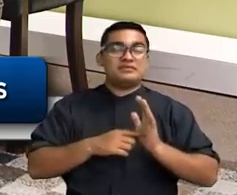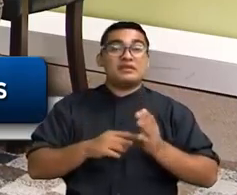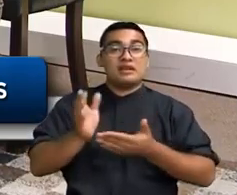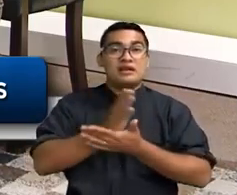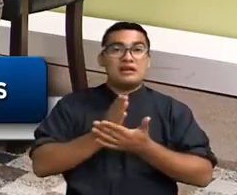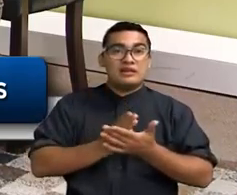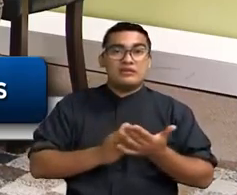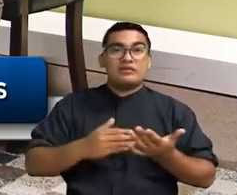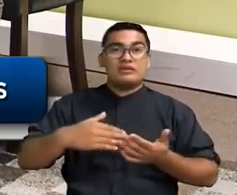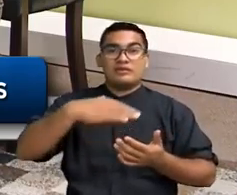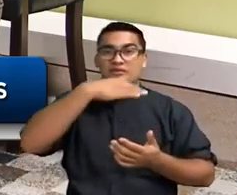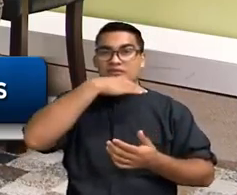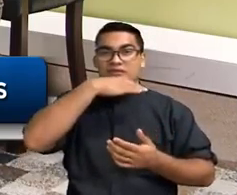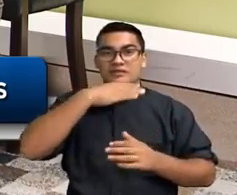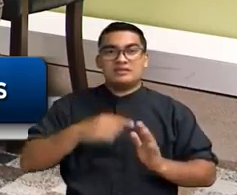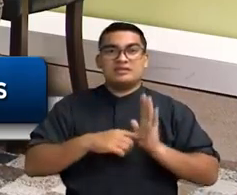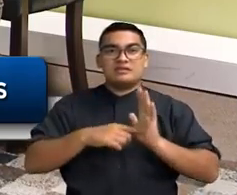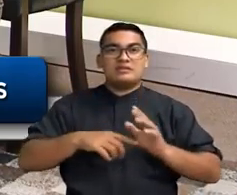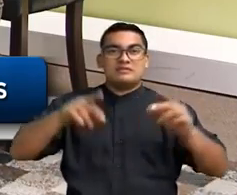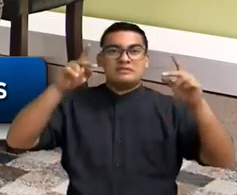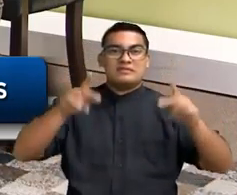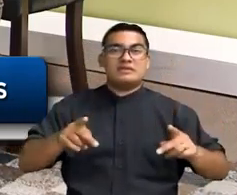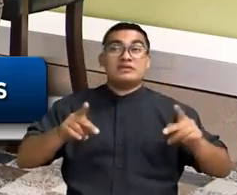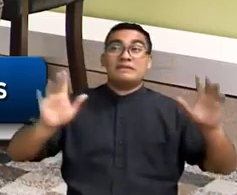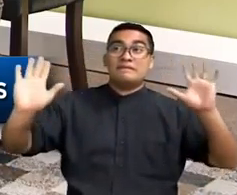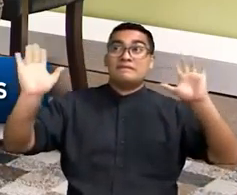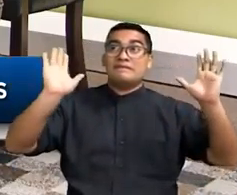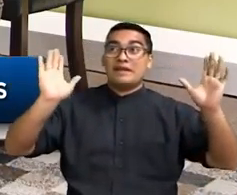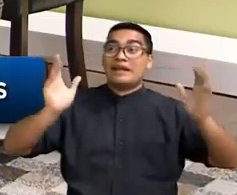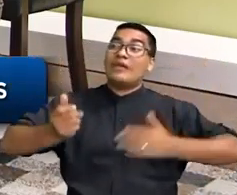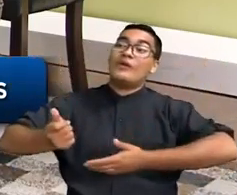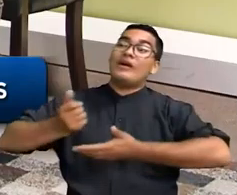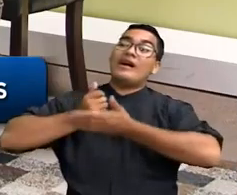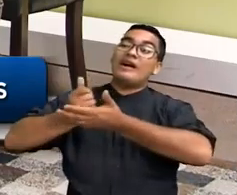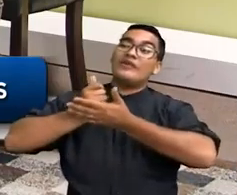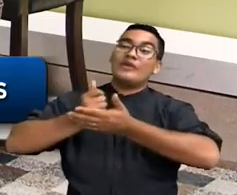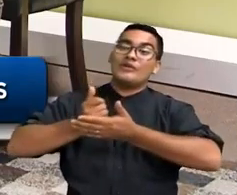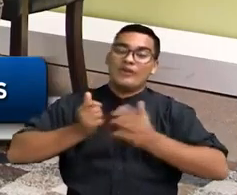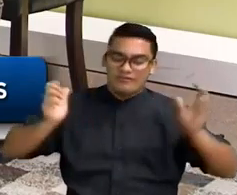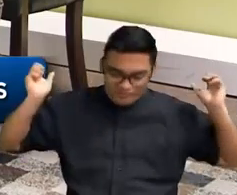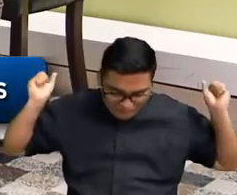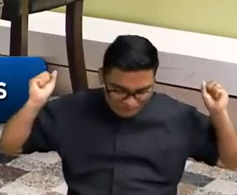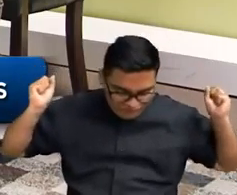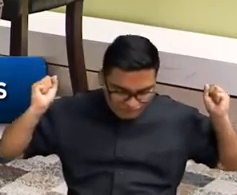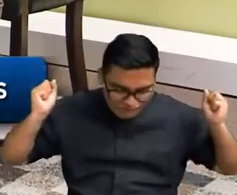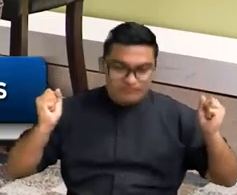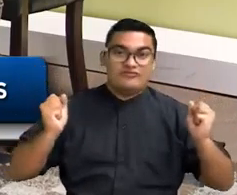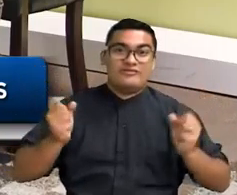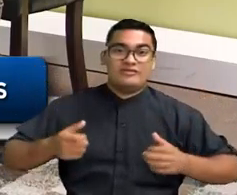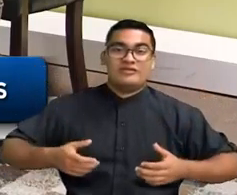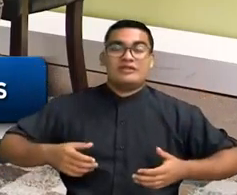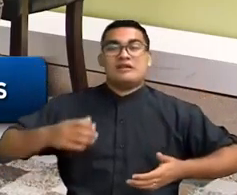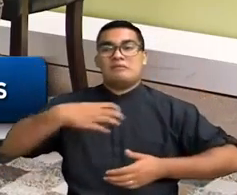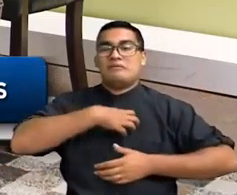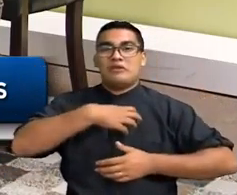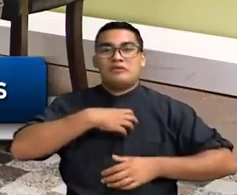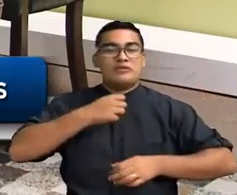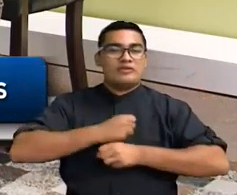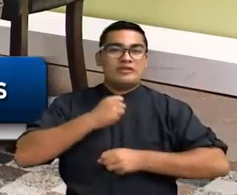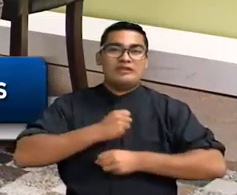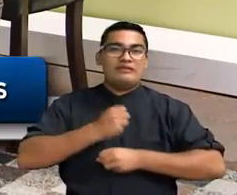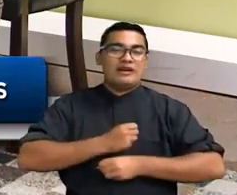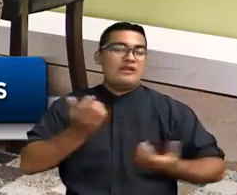máquinas han suplido. Pero, por ejemplo, los cargadores de los mercados, que esa es su labor diaria, pues así se ganan los arroz y los frijoles